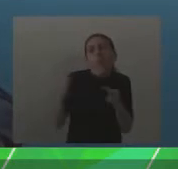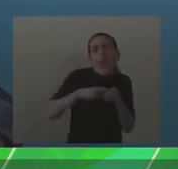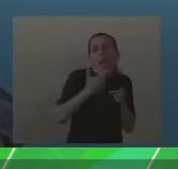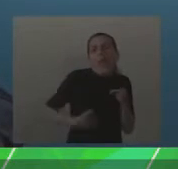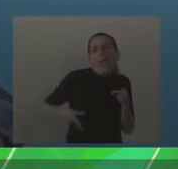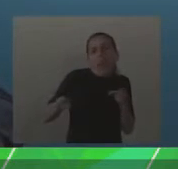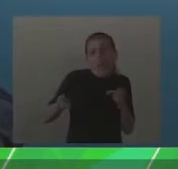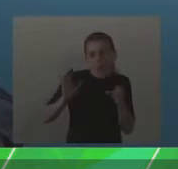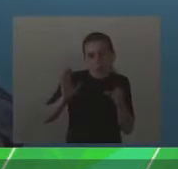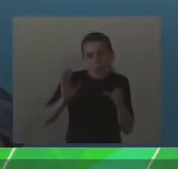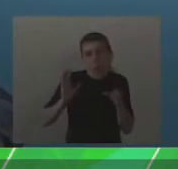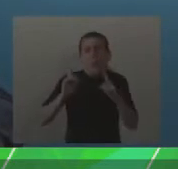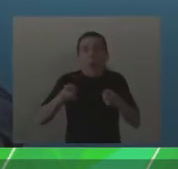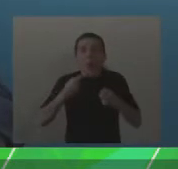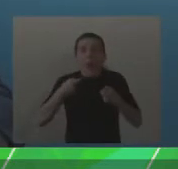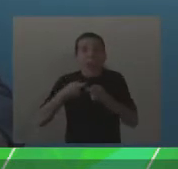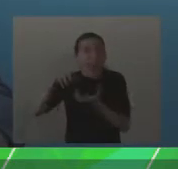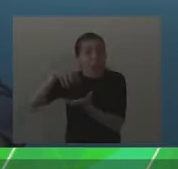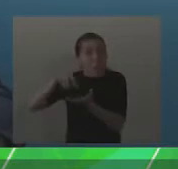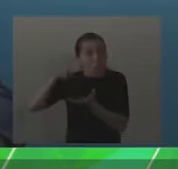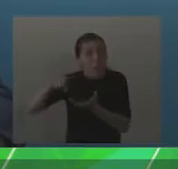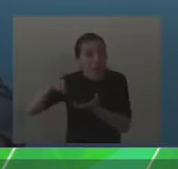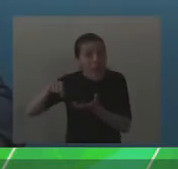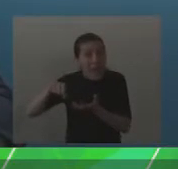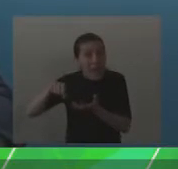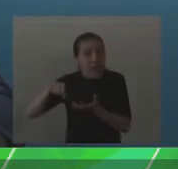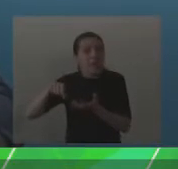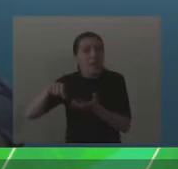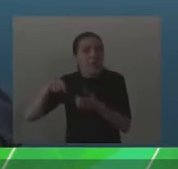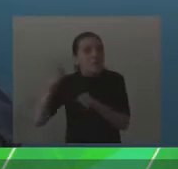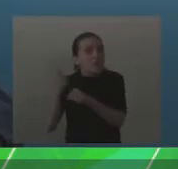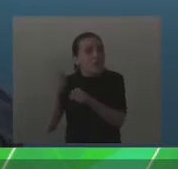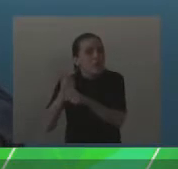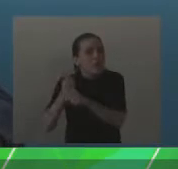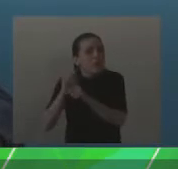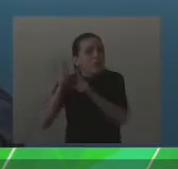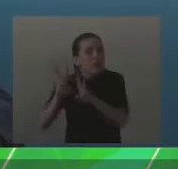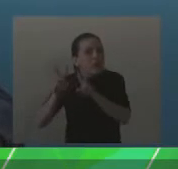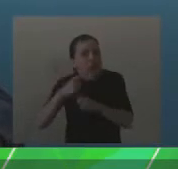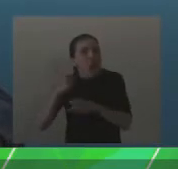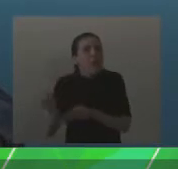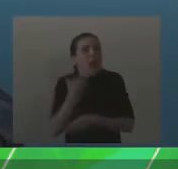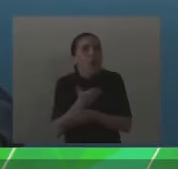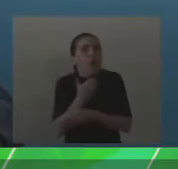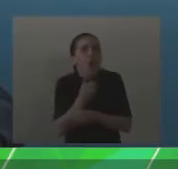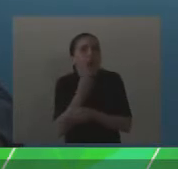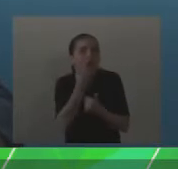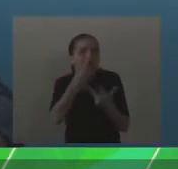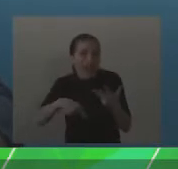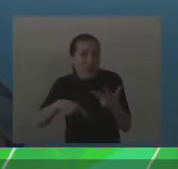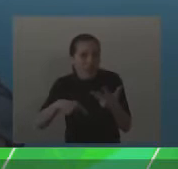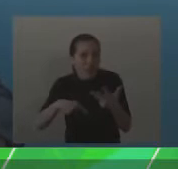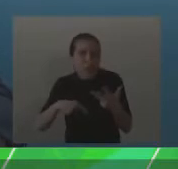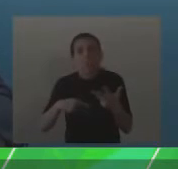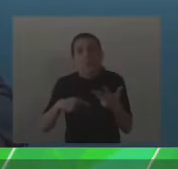internacional, donde creemos que el pleno entero de la Cámara de Diputados se va a expresar sobre este tema. Bien. Creo que la comisión está más